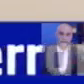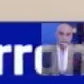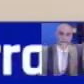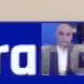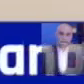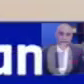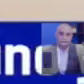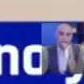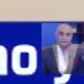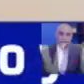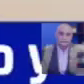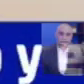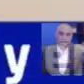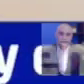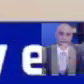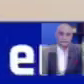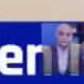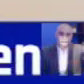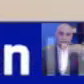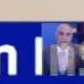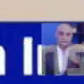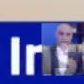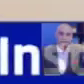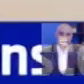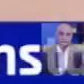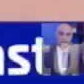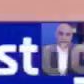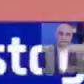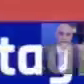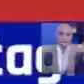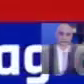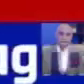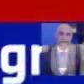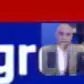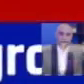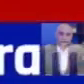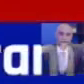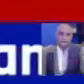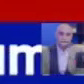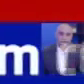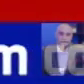Gus dice: es una decisión estratégica, pero no moral.